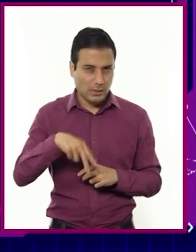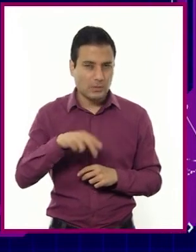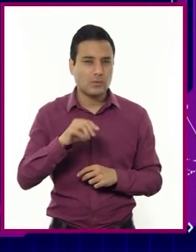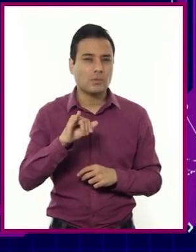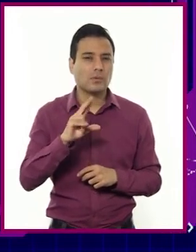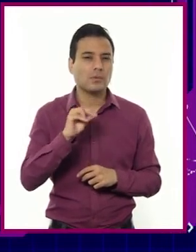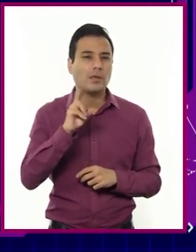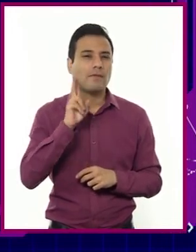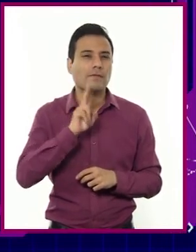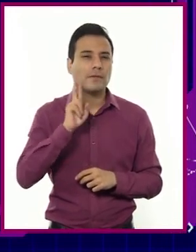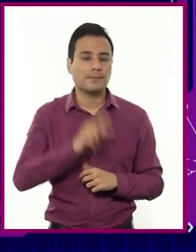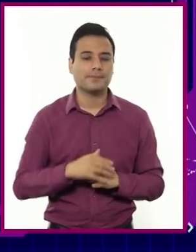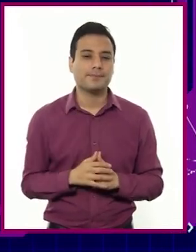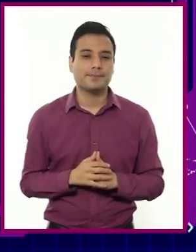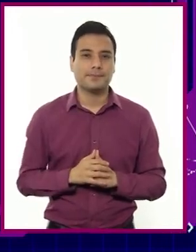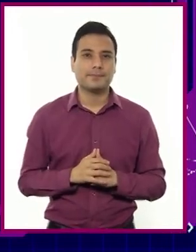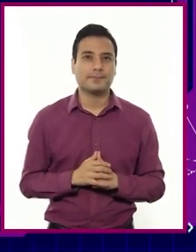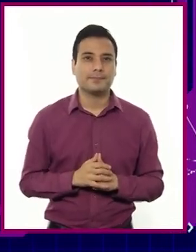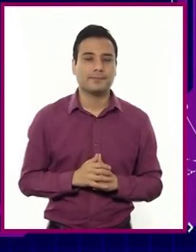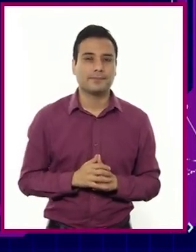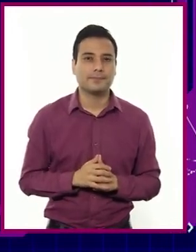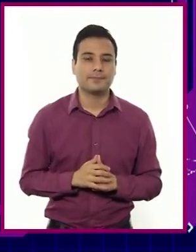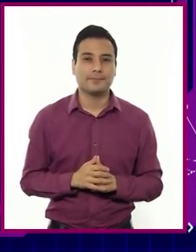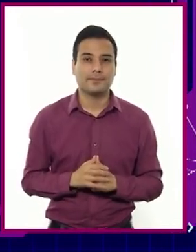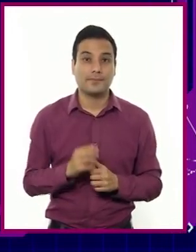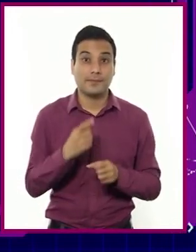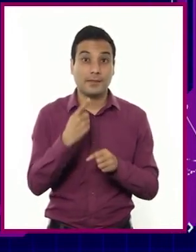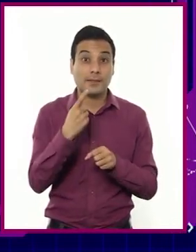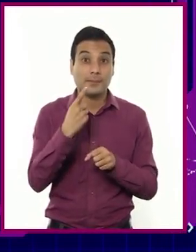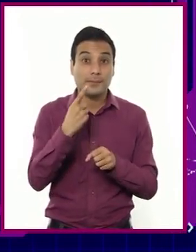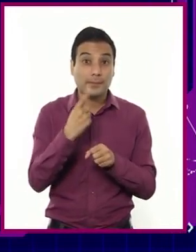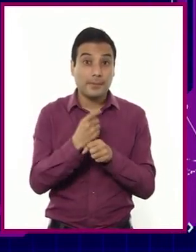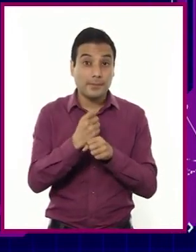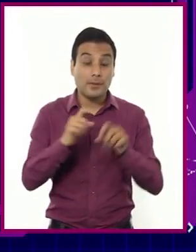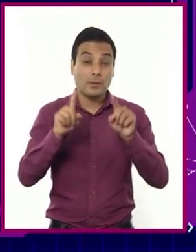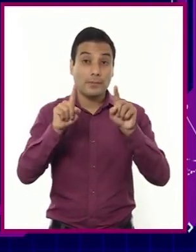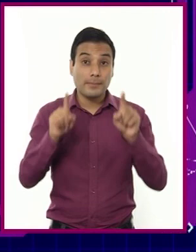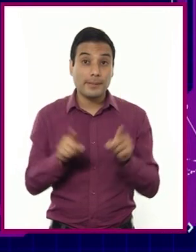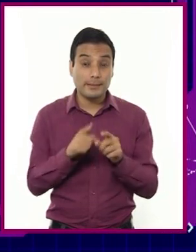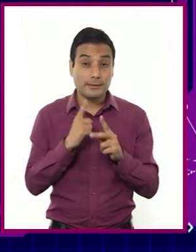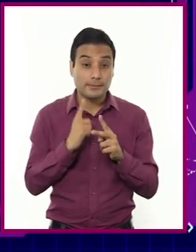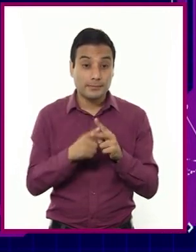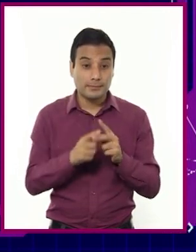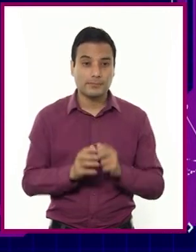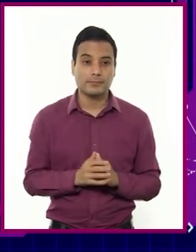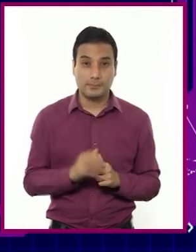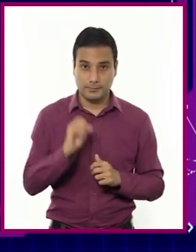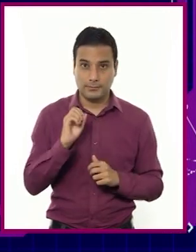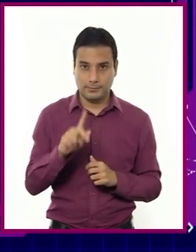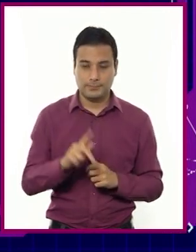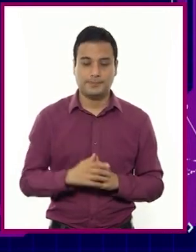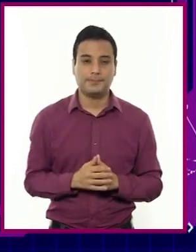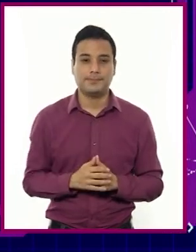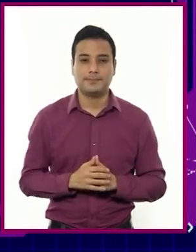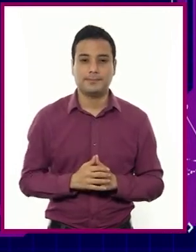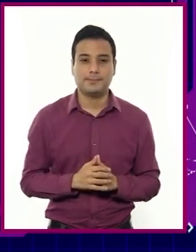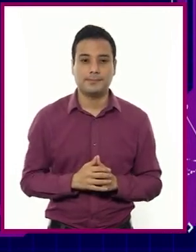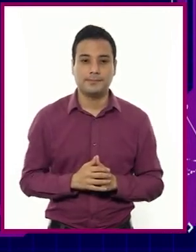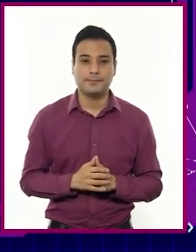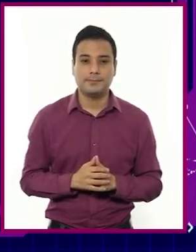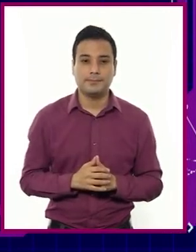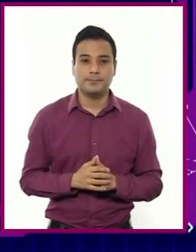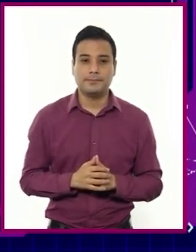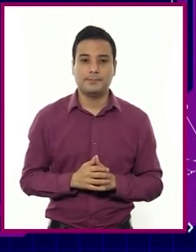numérica. Recuerden que primero se resuelven los paréntesis, entonces al sustituir a la